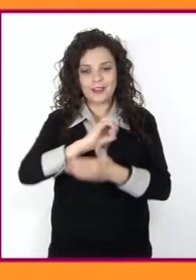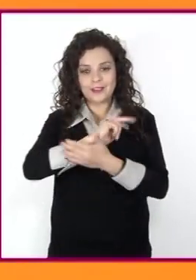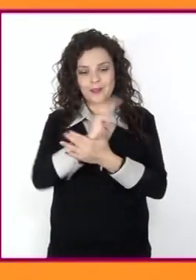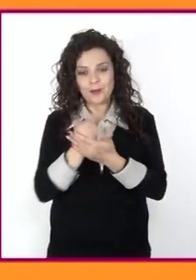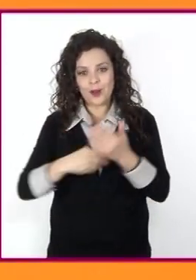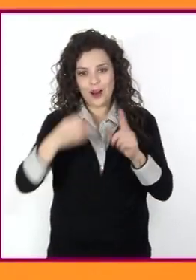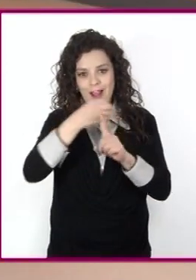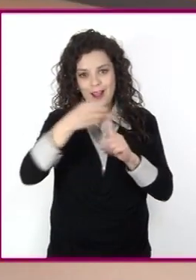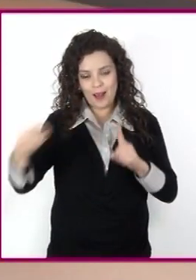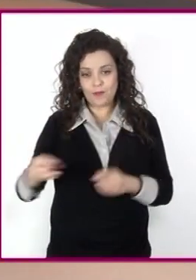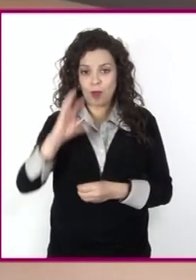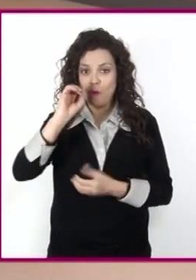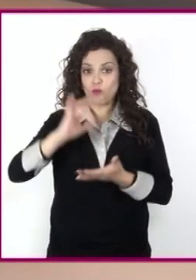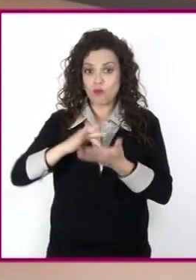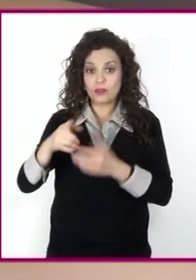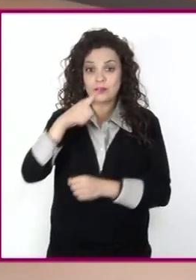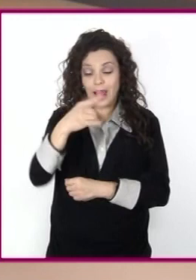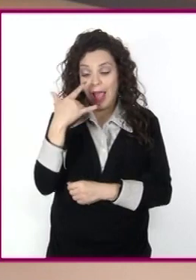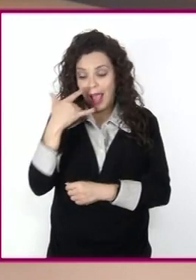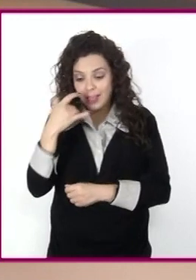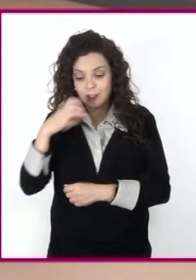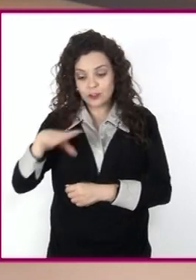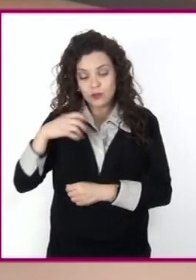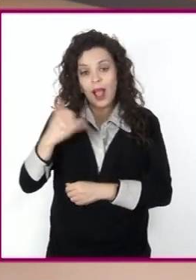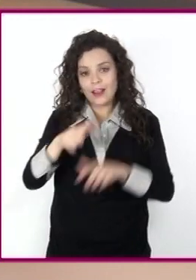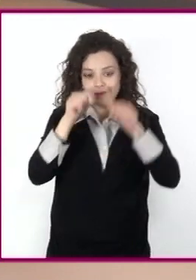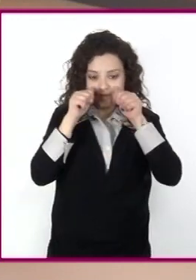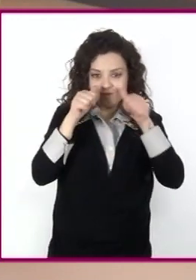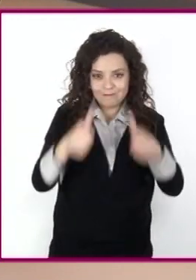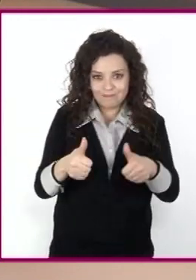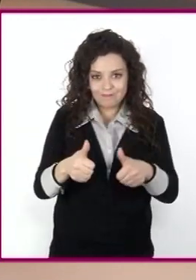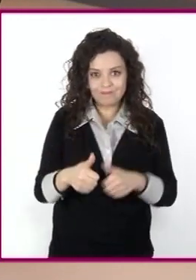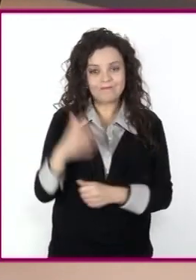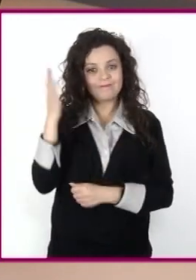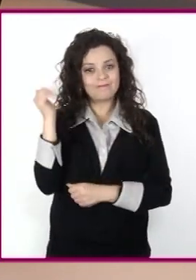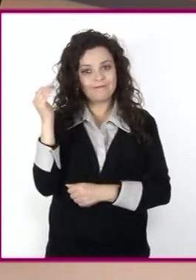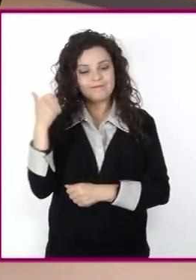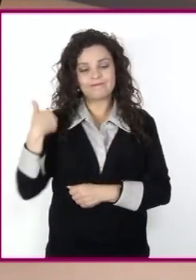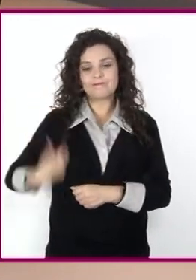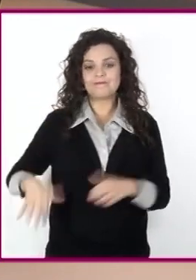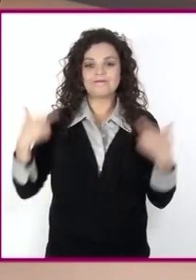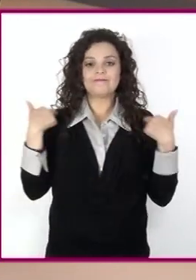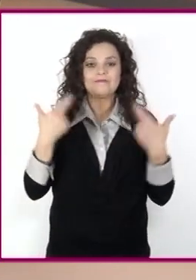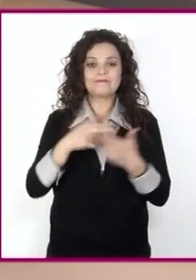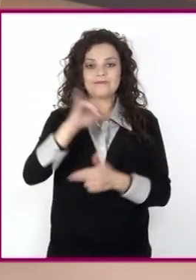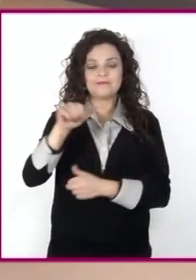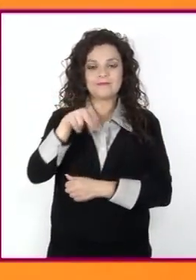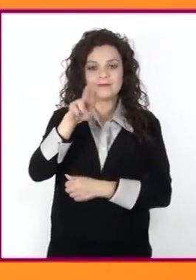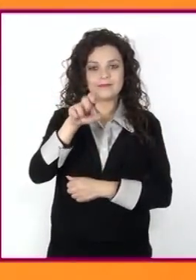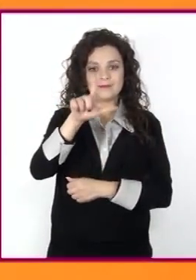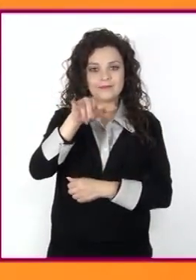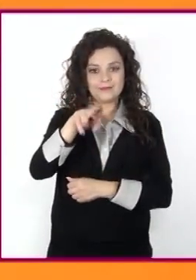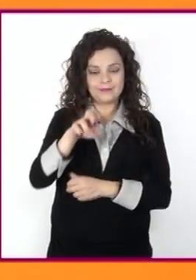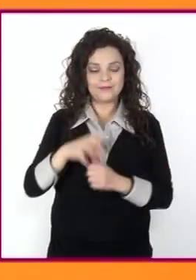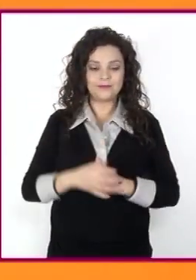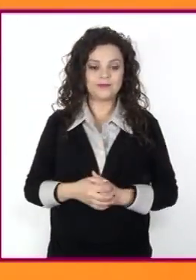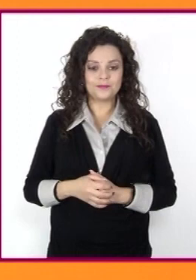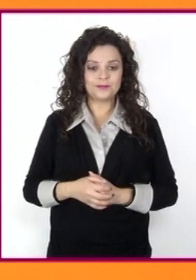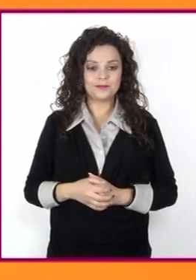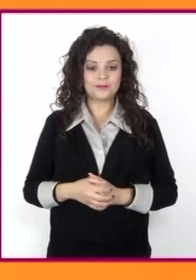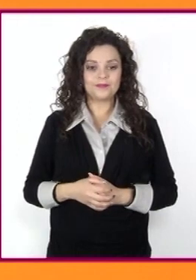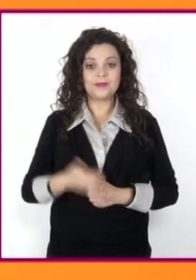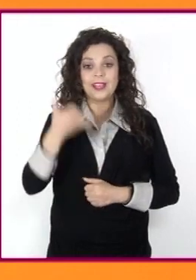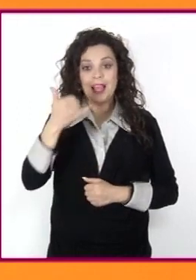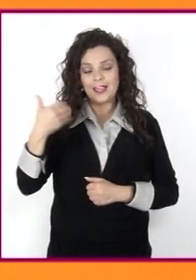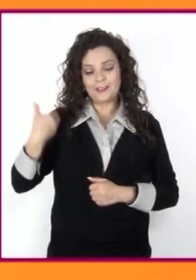Les agradecemos su empeño y dedicación. Se despide su maestra Jacqueline Carlón Molina. Y la